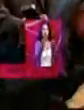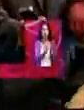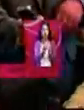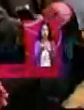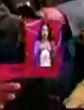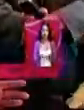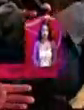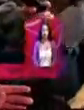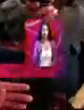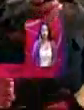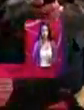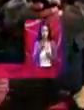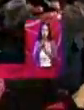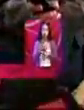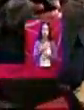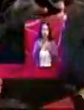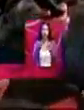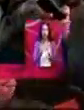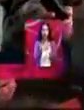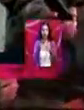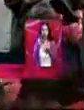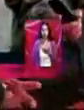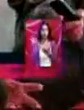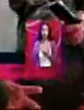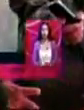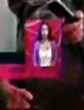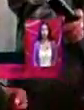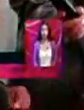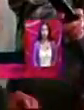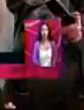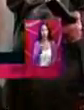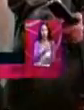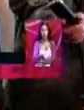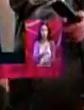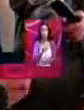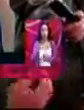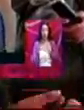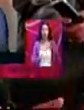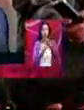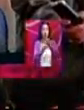derogatoria. Eso es un buen efecto porque la bancada nacionalista